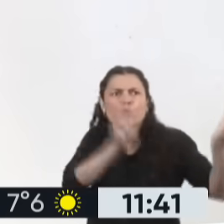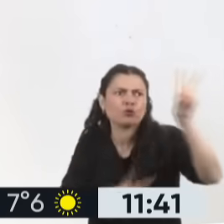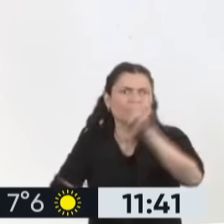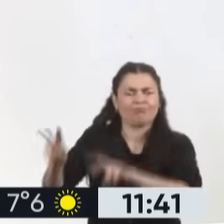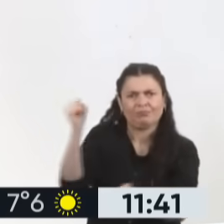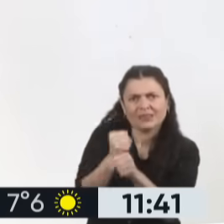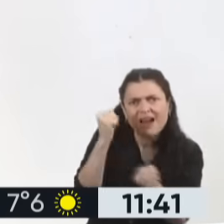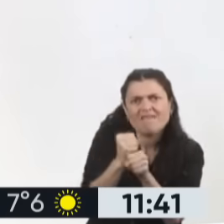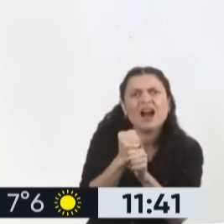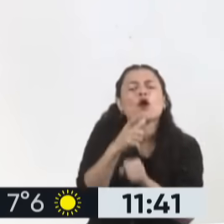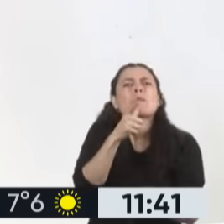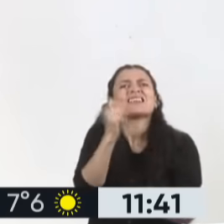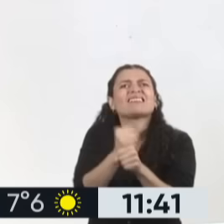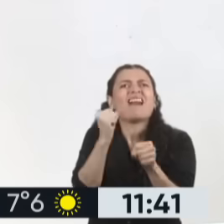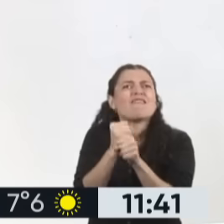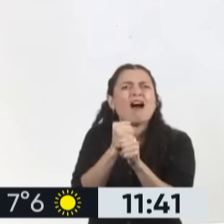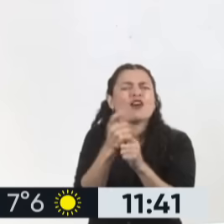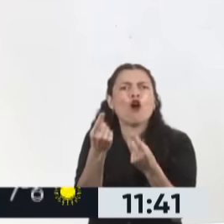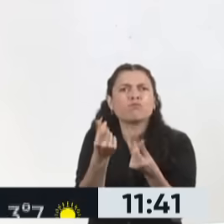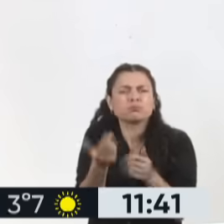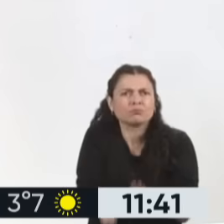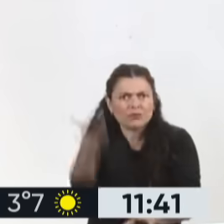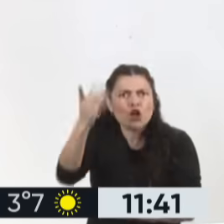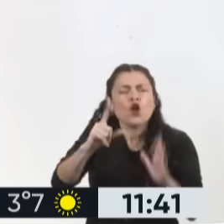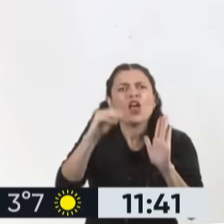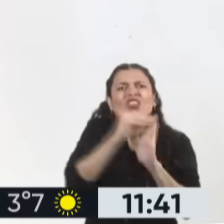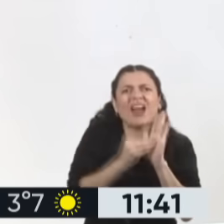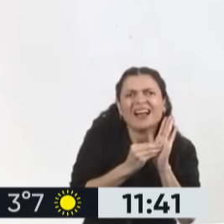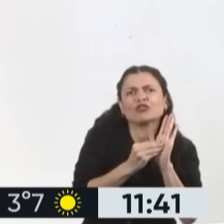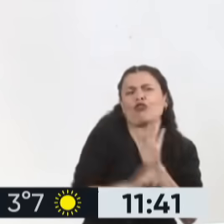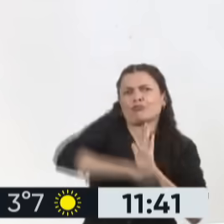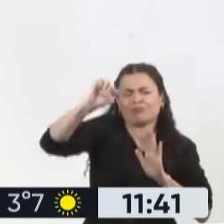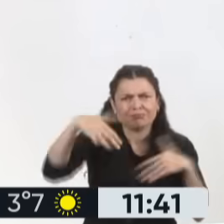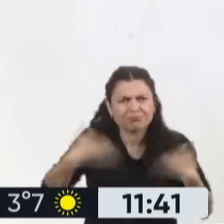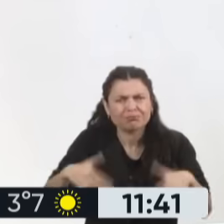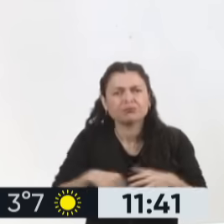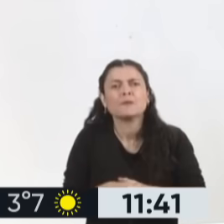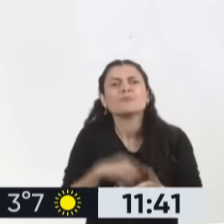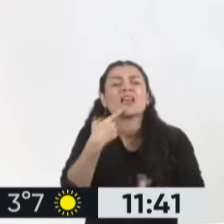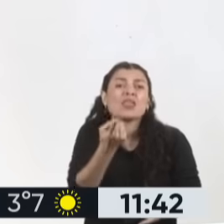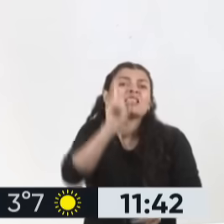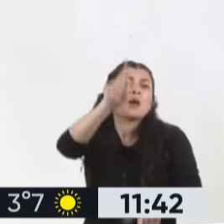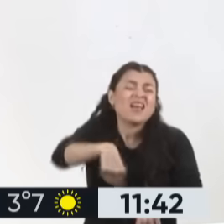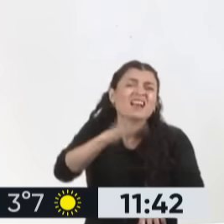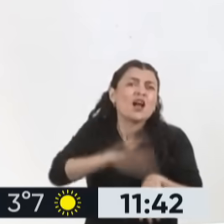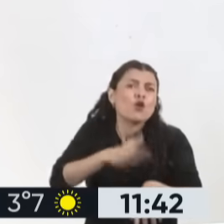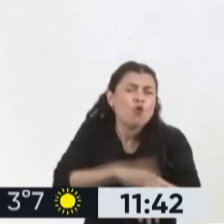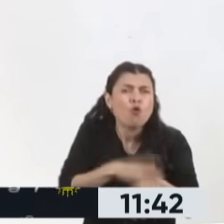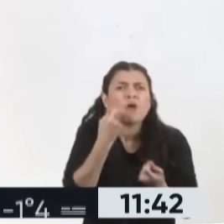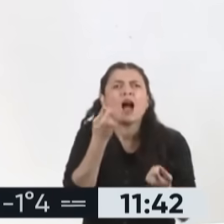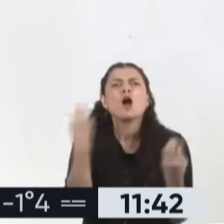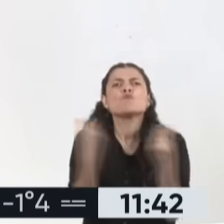subió 0,2%. Él decía que tiene que ver con la suba del desempleo por la paralización de diferentes actividades, quiero ser